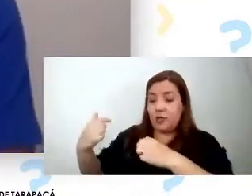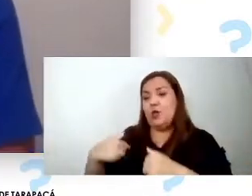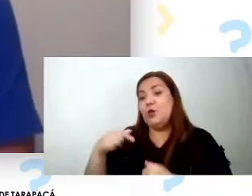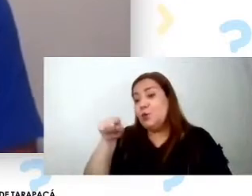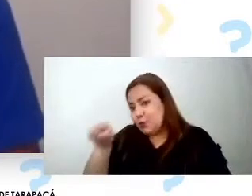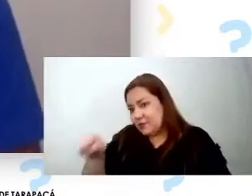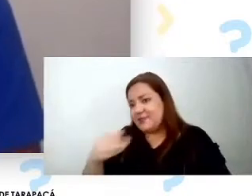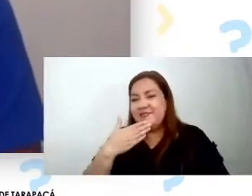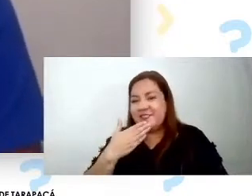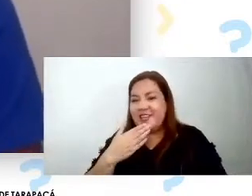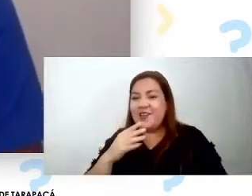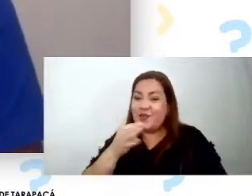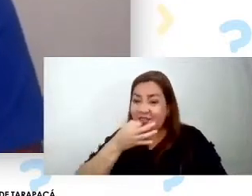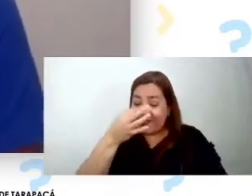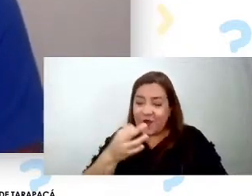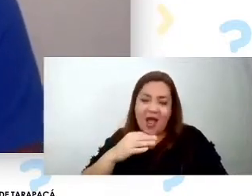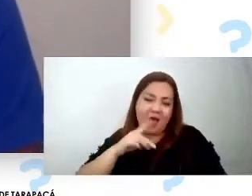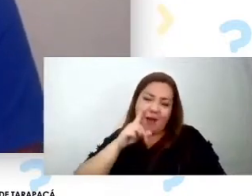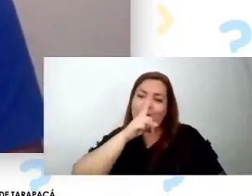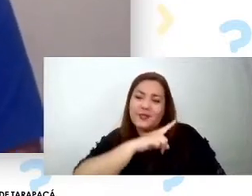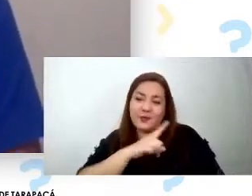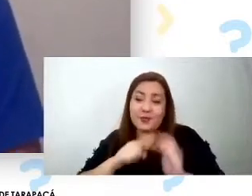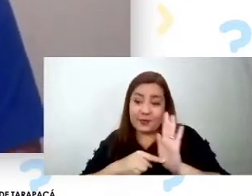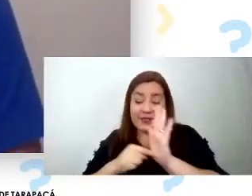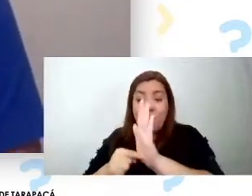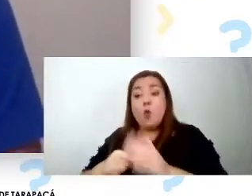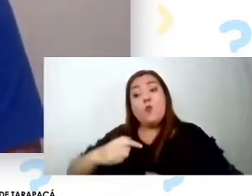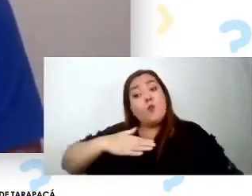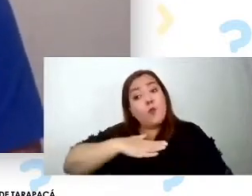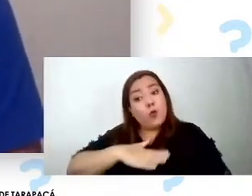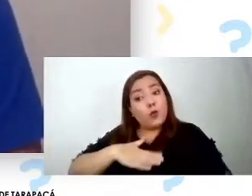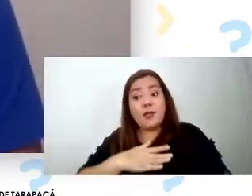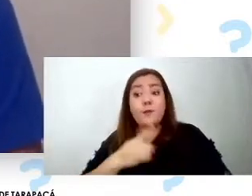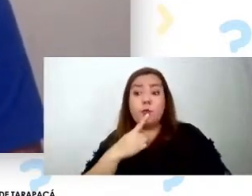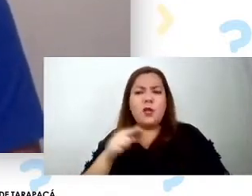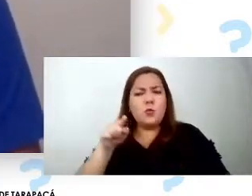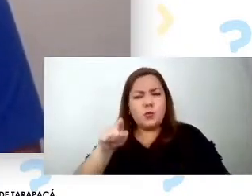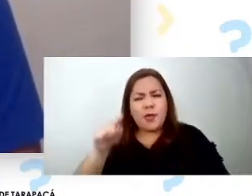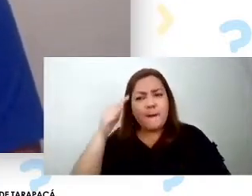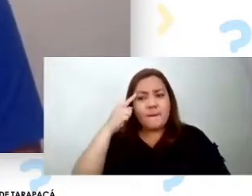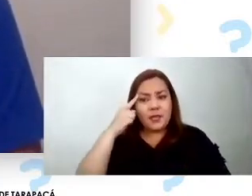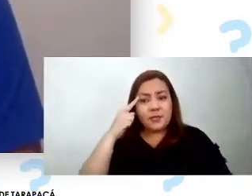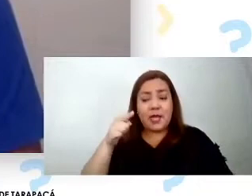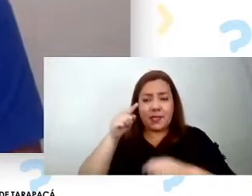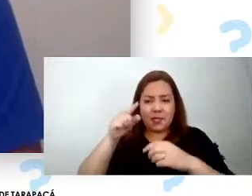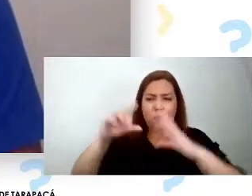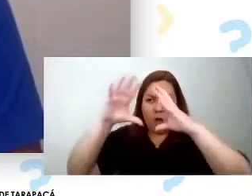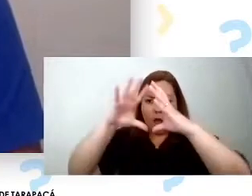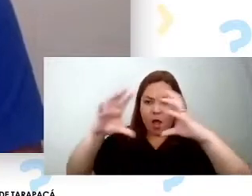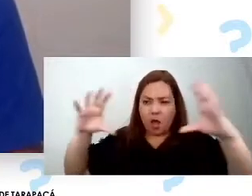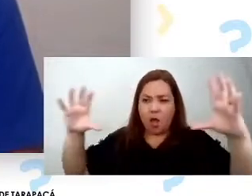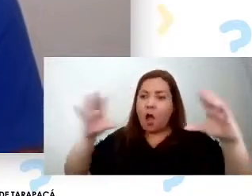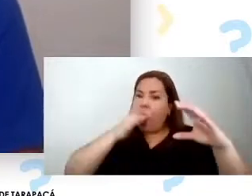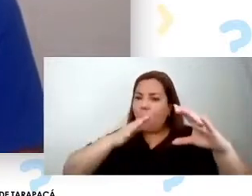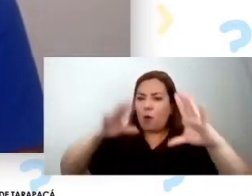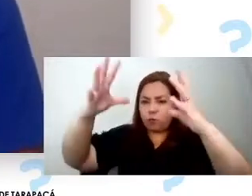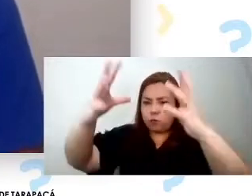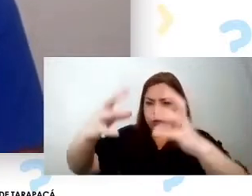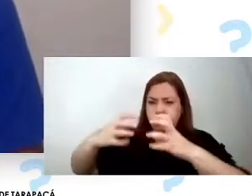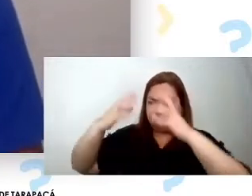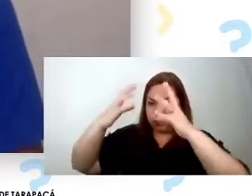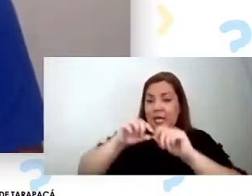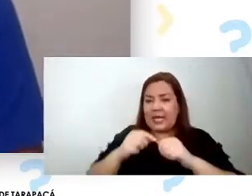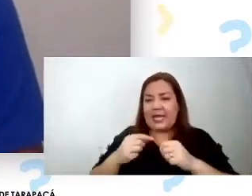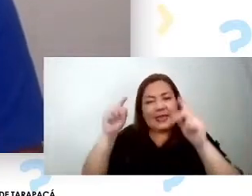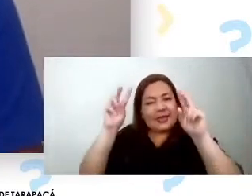al final de su presentación, me gustaría preguntarle, ¿qué piensa usted sobre este método para obtener agua en términos de la calidad y